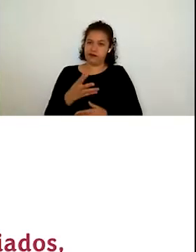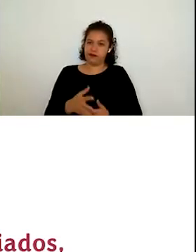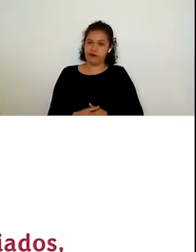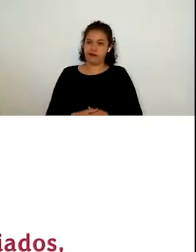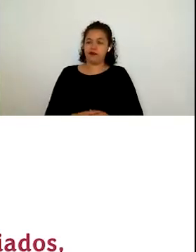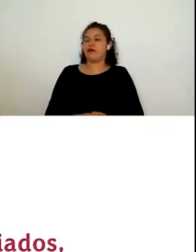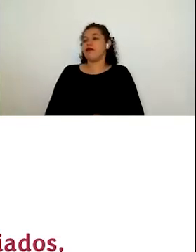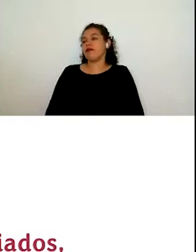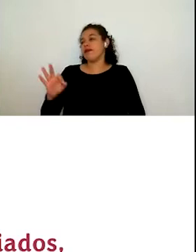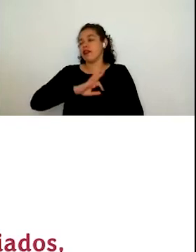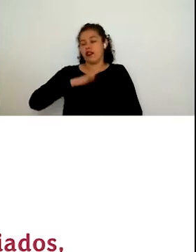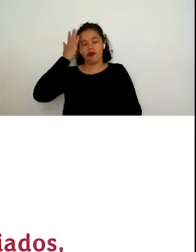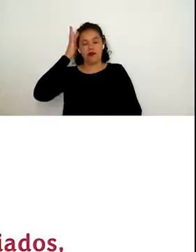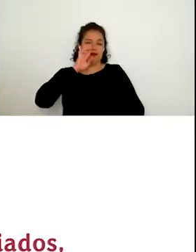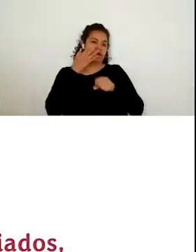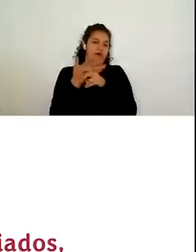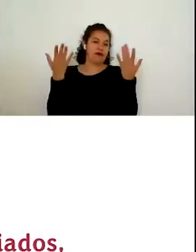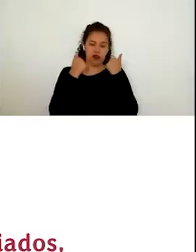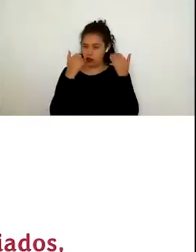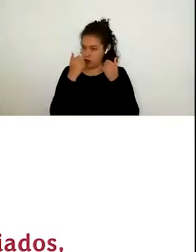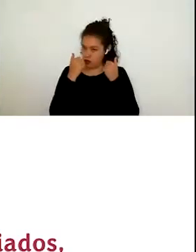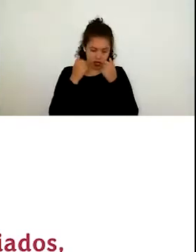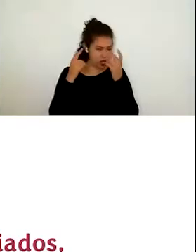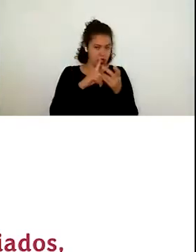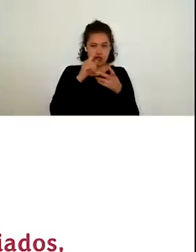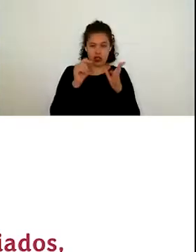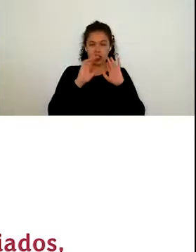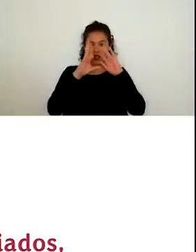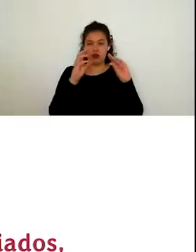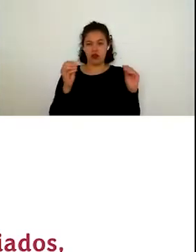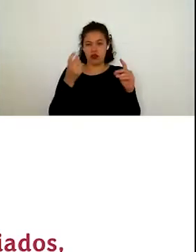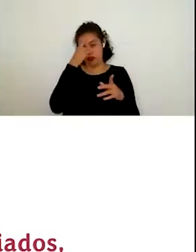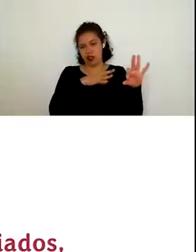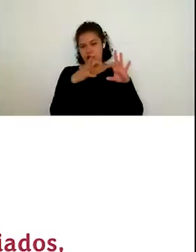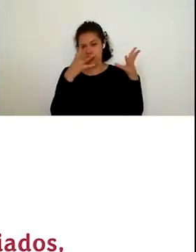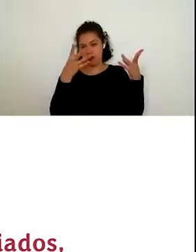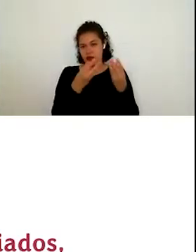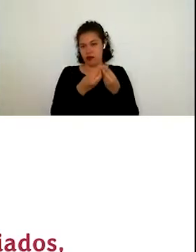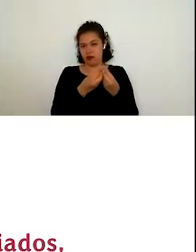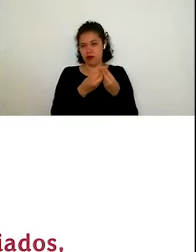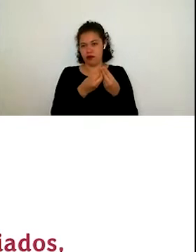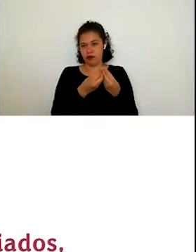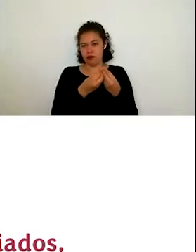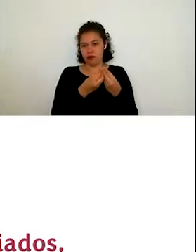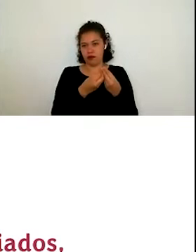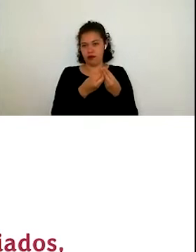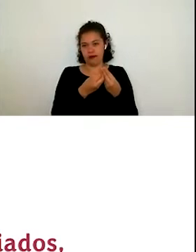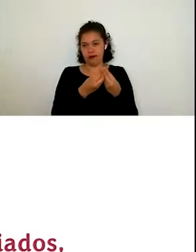tienen patronatos y la extinción es de oficio, pues las personas que estén